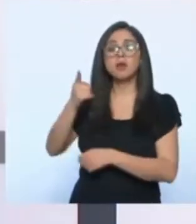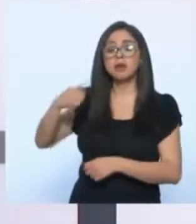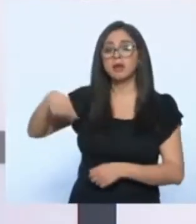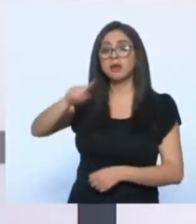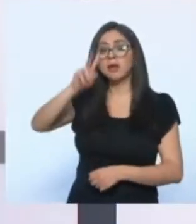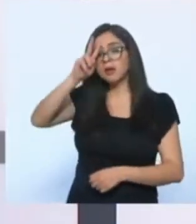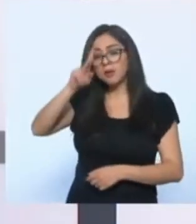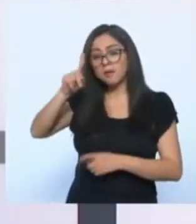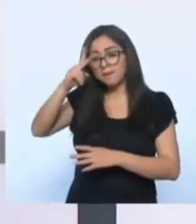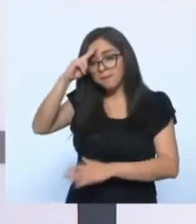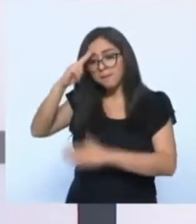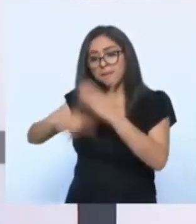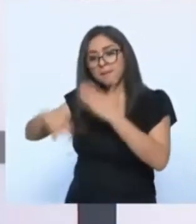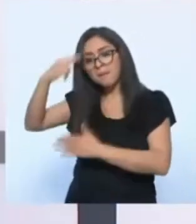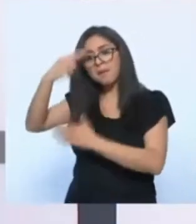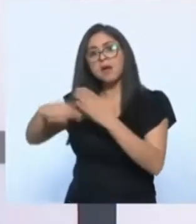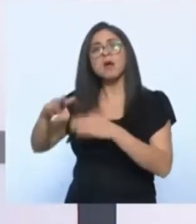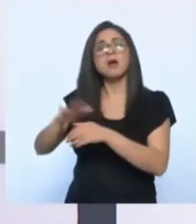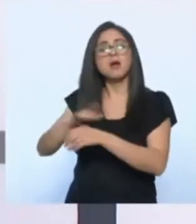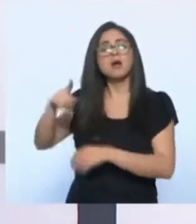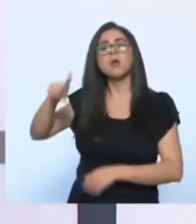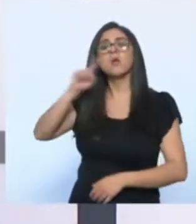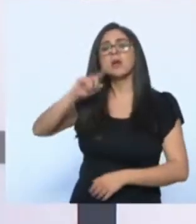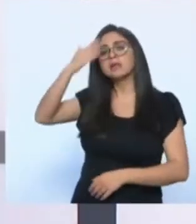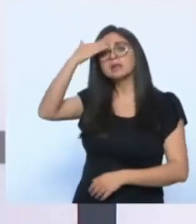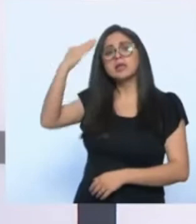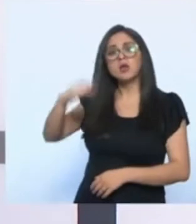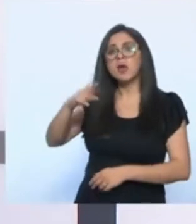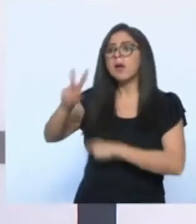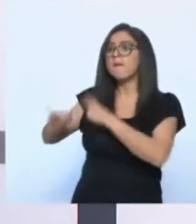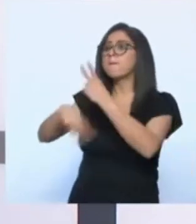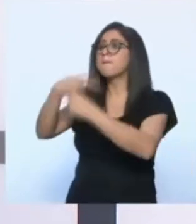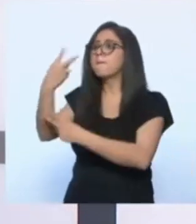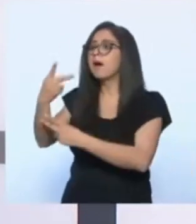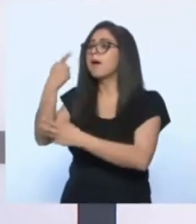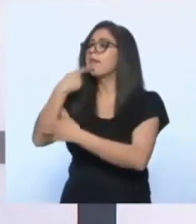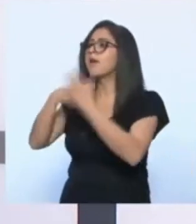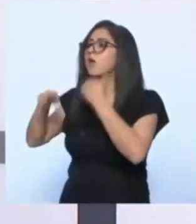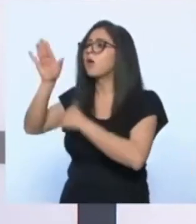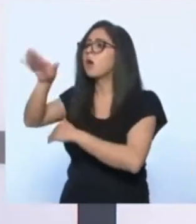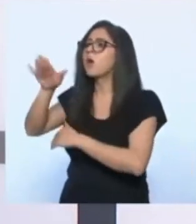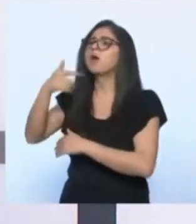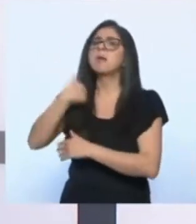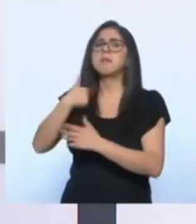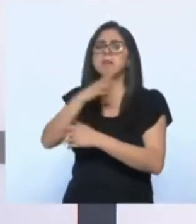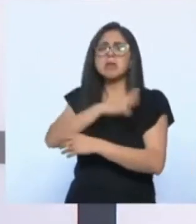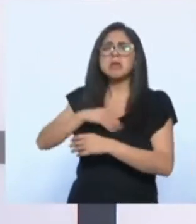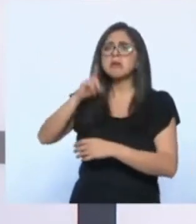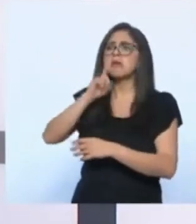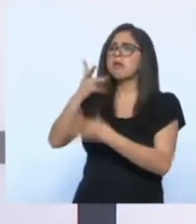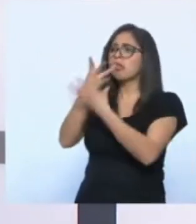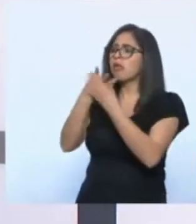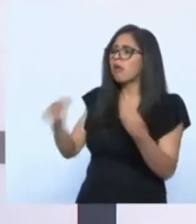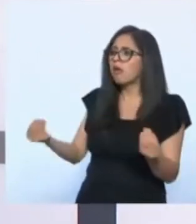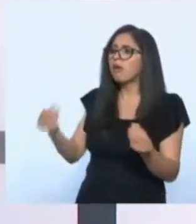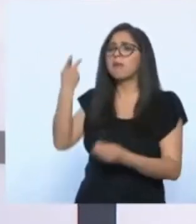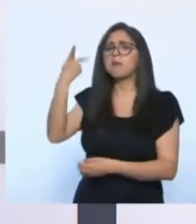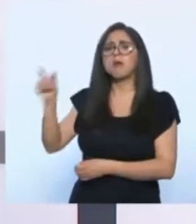aplica, por ejemplo, las señoras que muchas veces van y denuncian que desapareció la hija, muchos ministerios públicos y en muchos